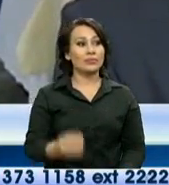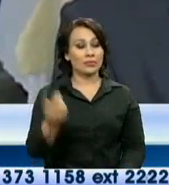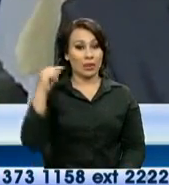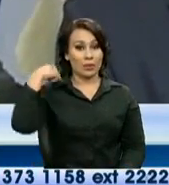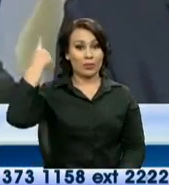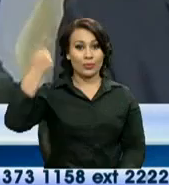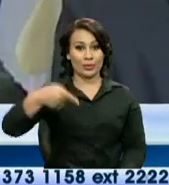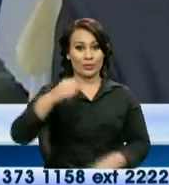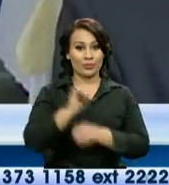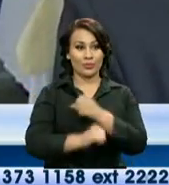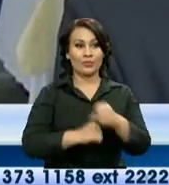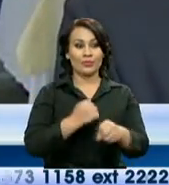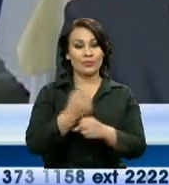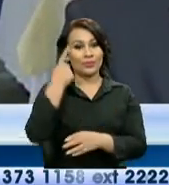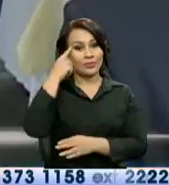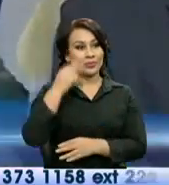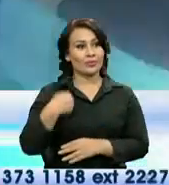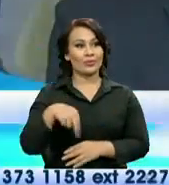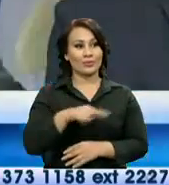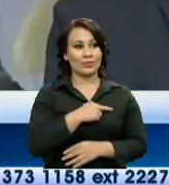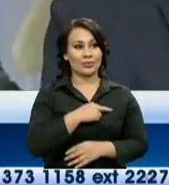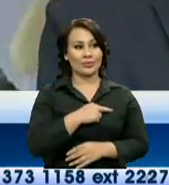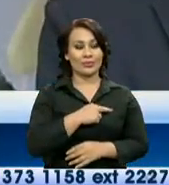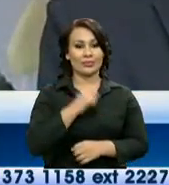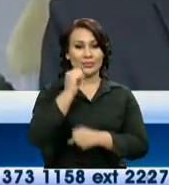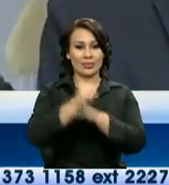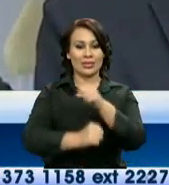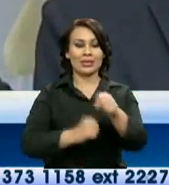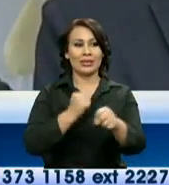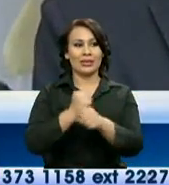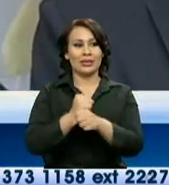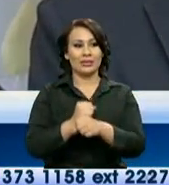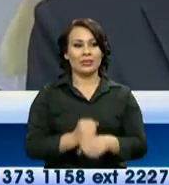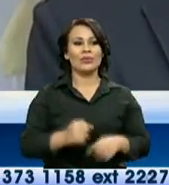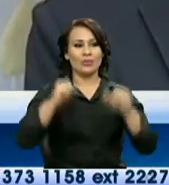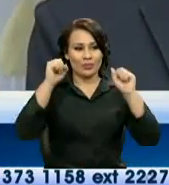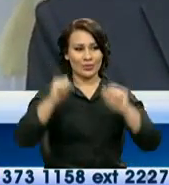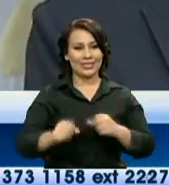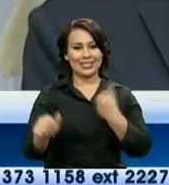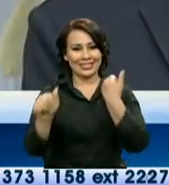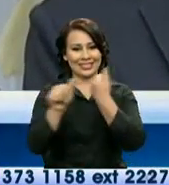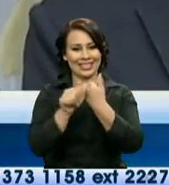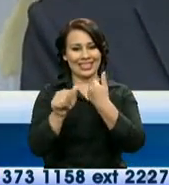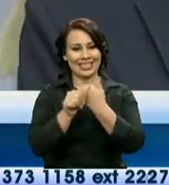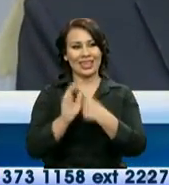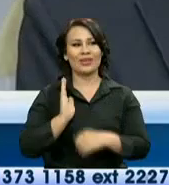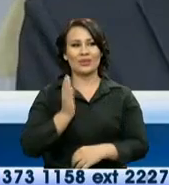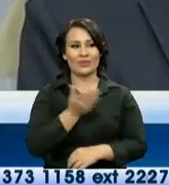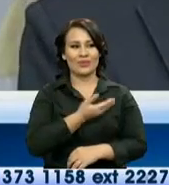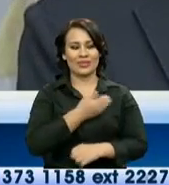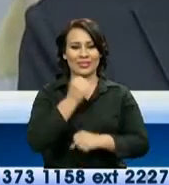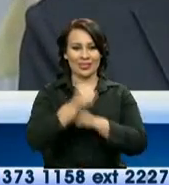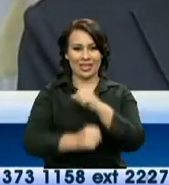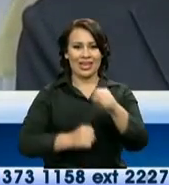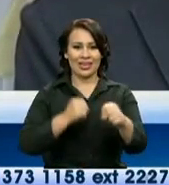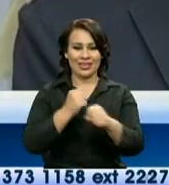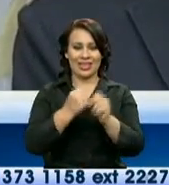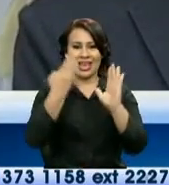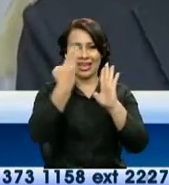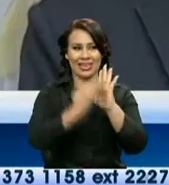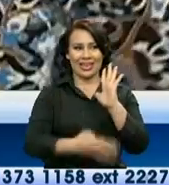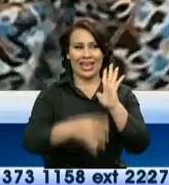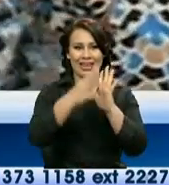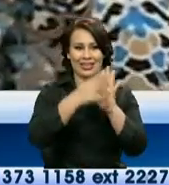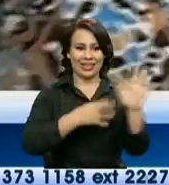año para nosotros es el año de mono, entonces ya está cerca de nuestro año nuevo del calendario